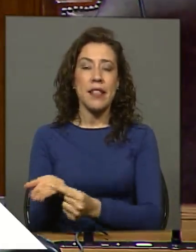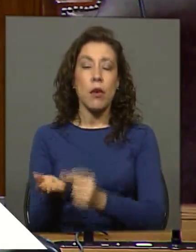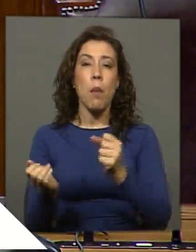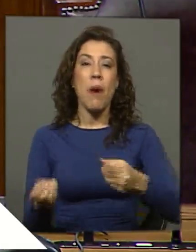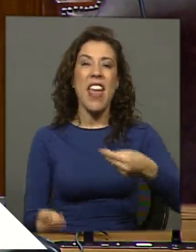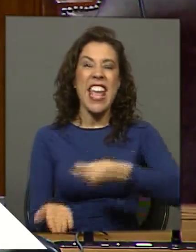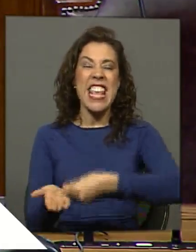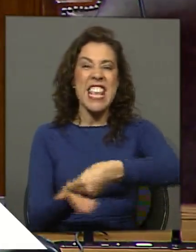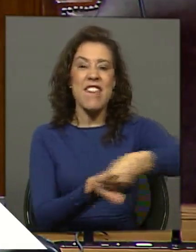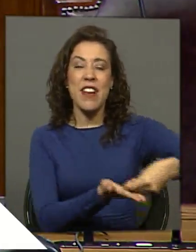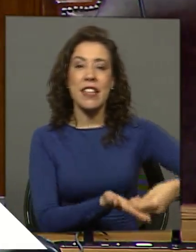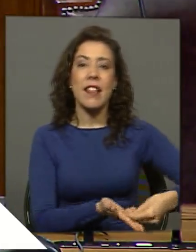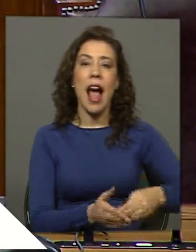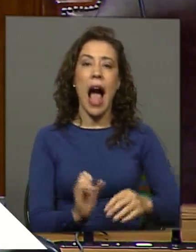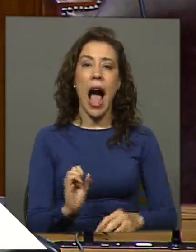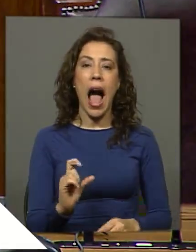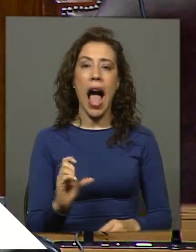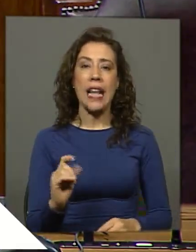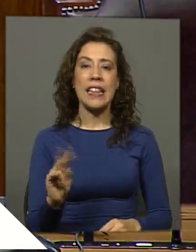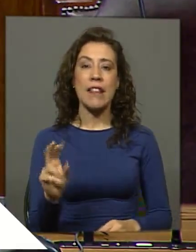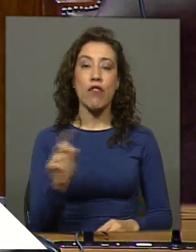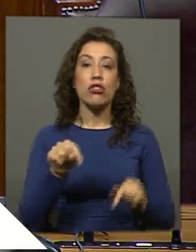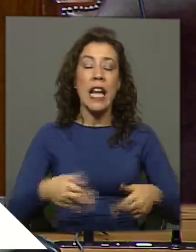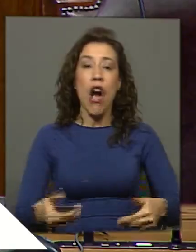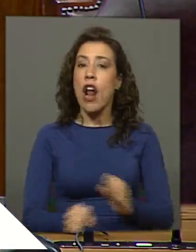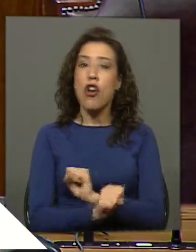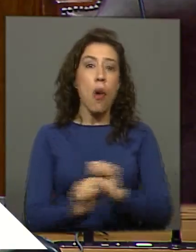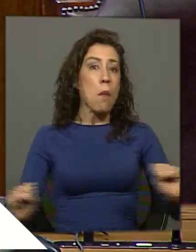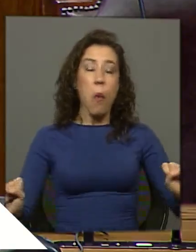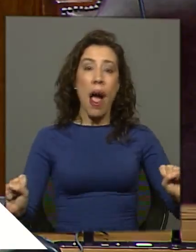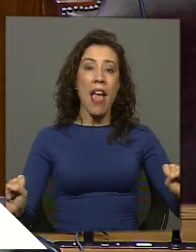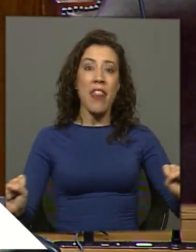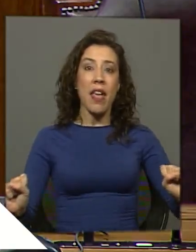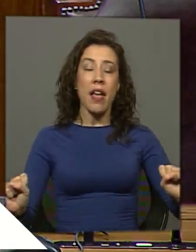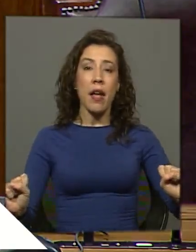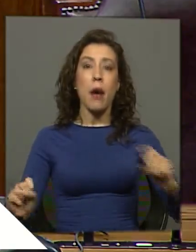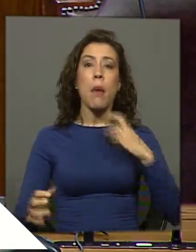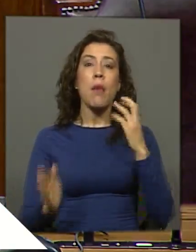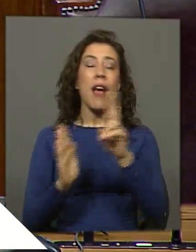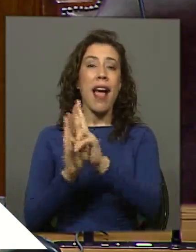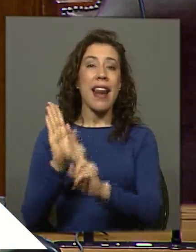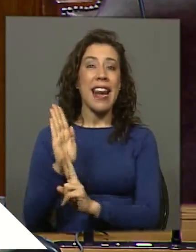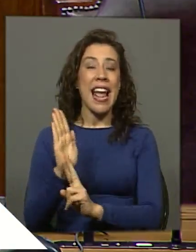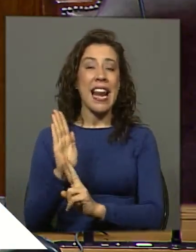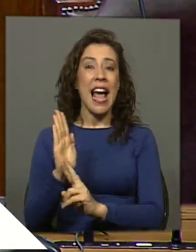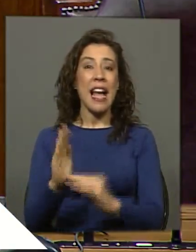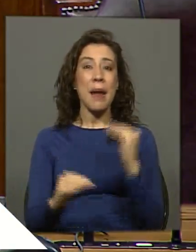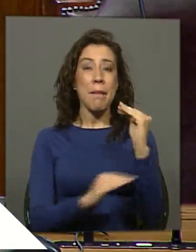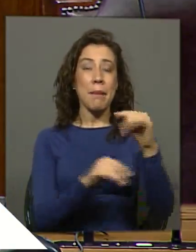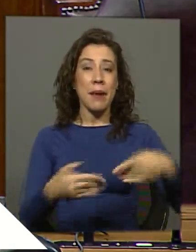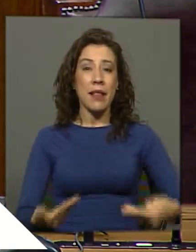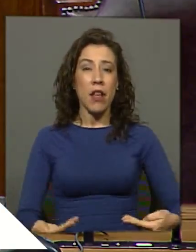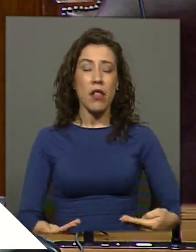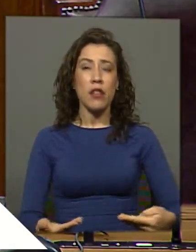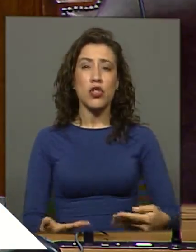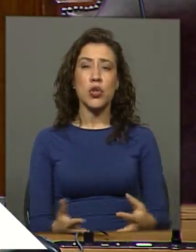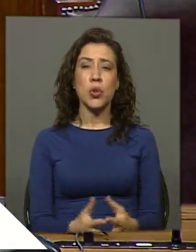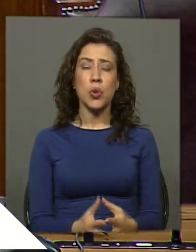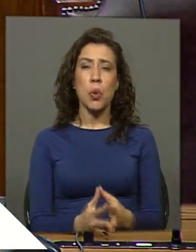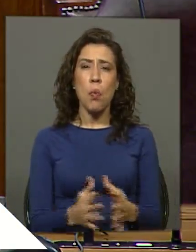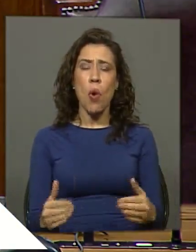invertir en activos que hoy día no pueden invertir porque las reglas que le hemos expuesto son de tal